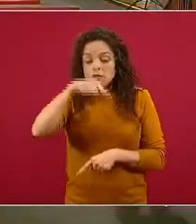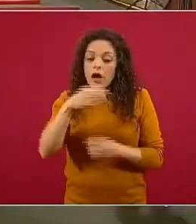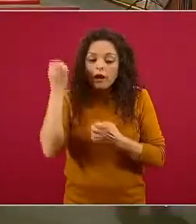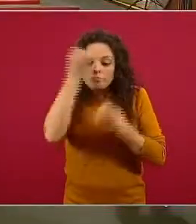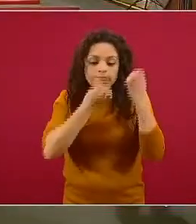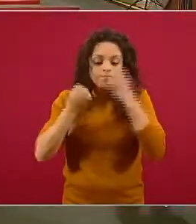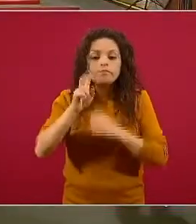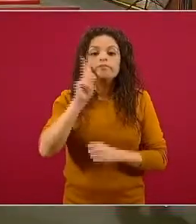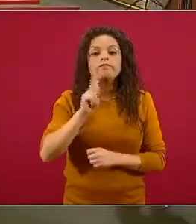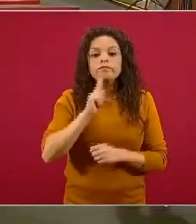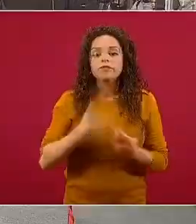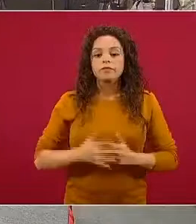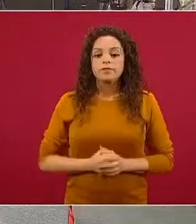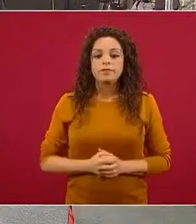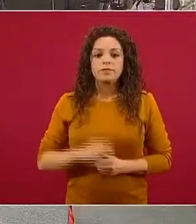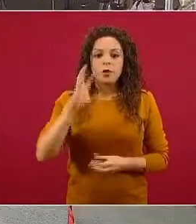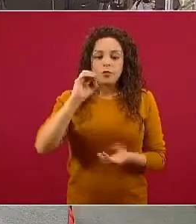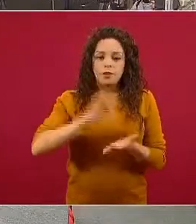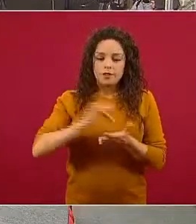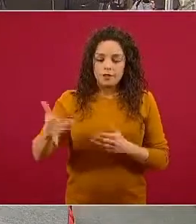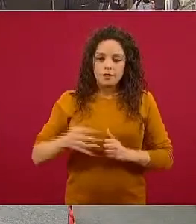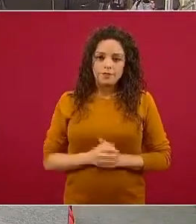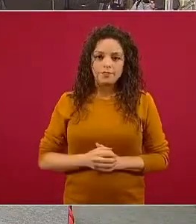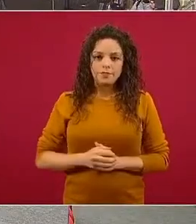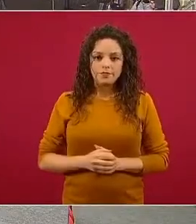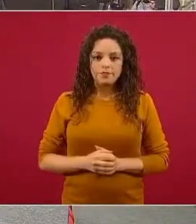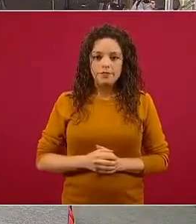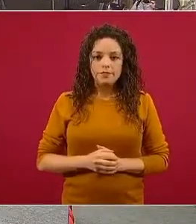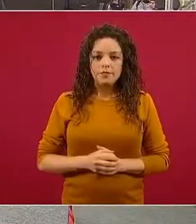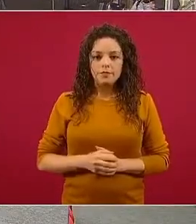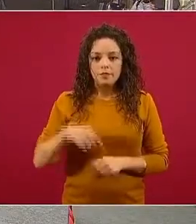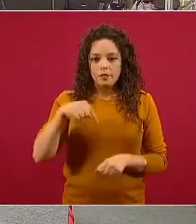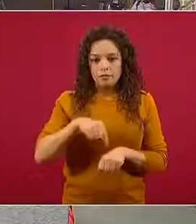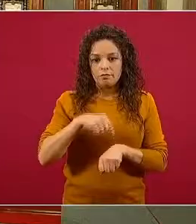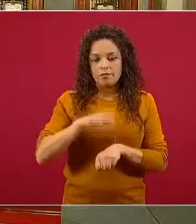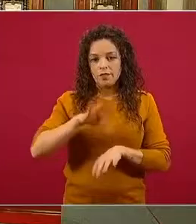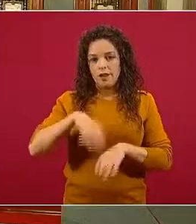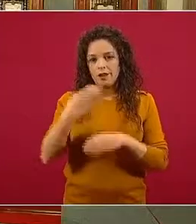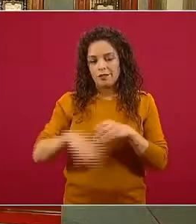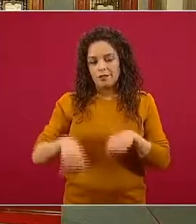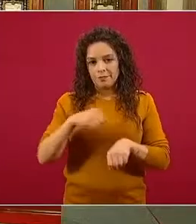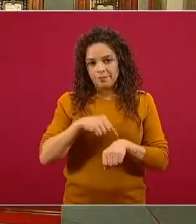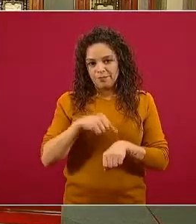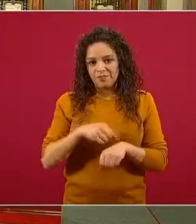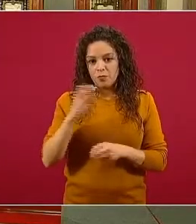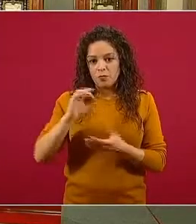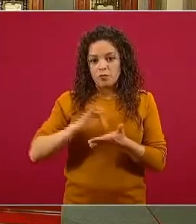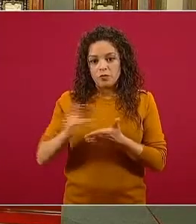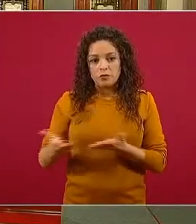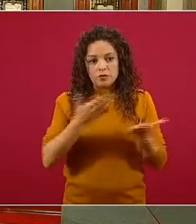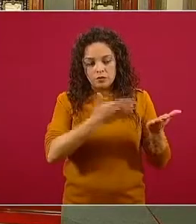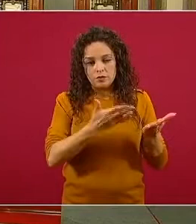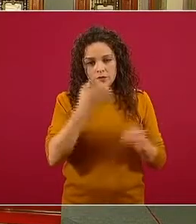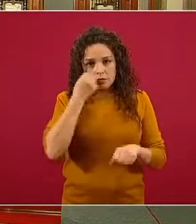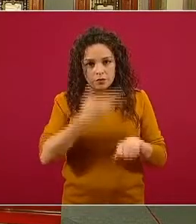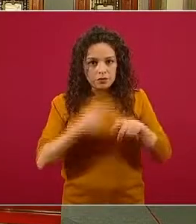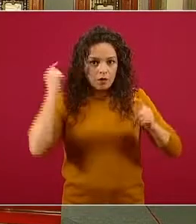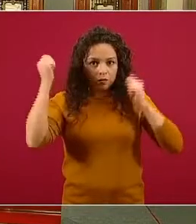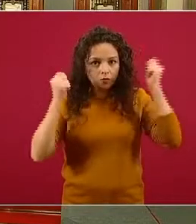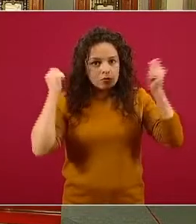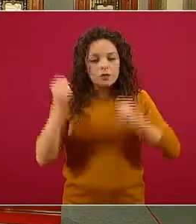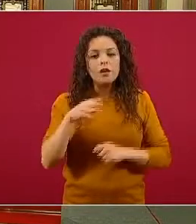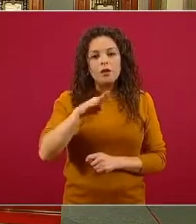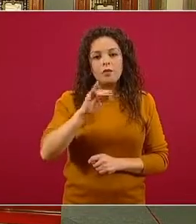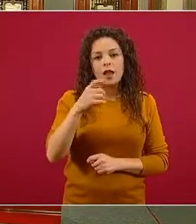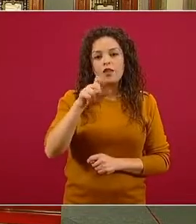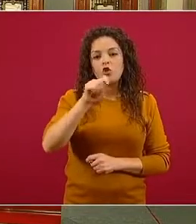Muchas gracias. Pues aquí terminamos. Le agradecemos al secretario de Turismo, Miguel Torruco, Muchas gracias, secretario. Por supuesto,